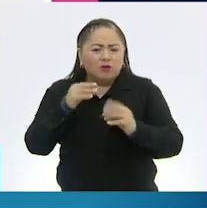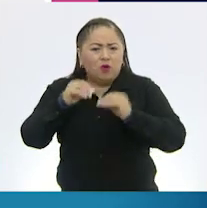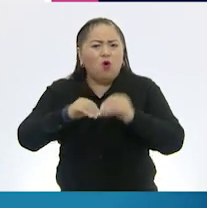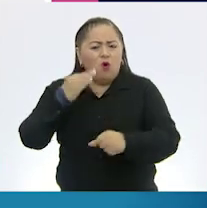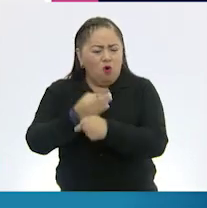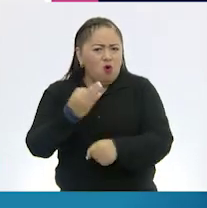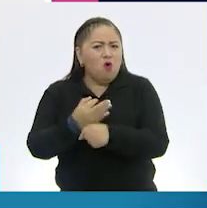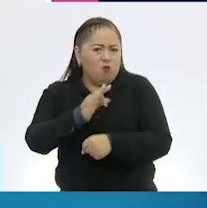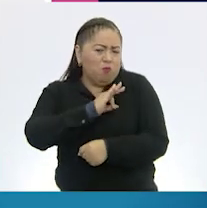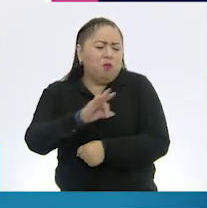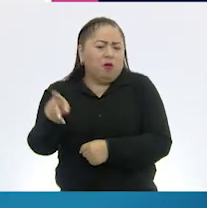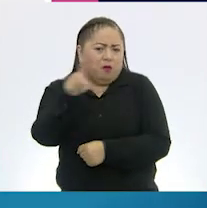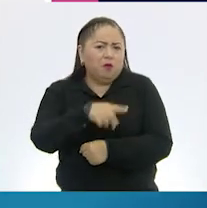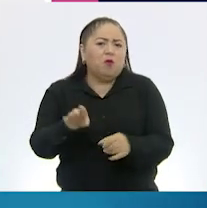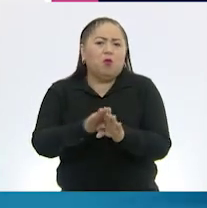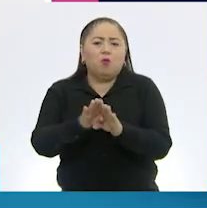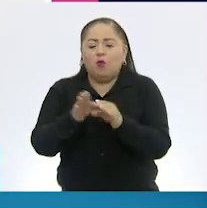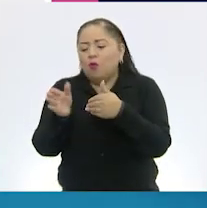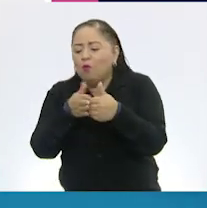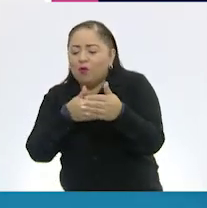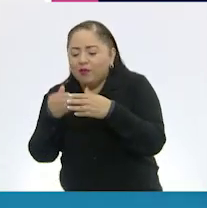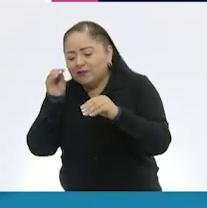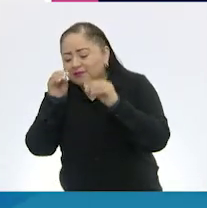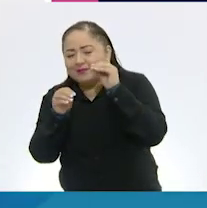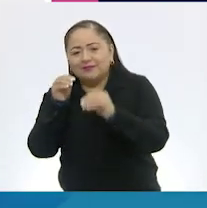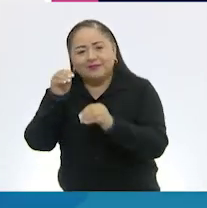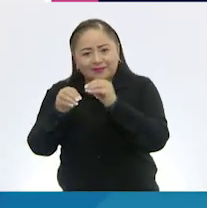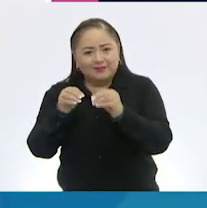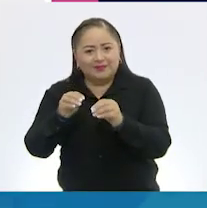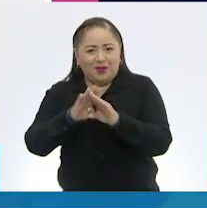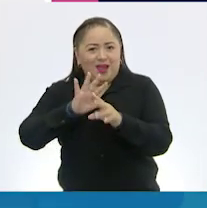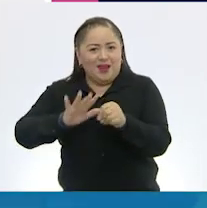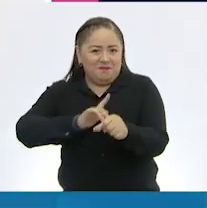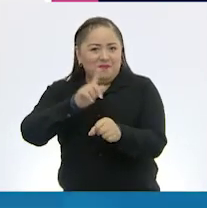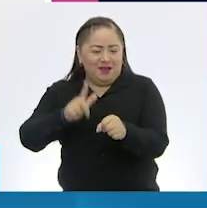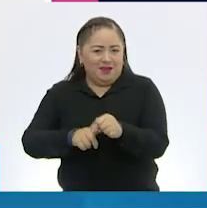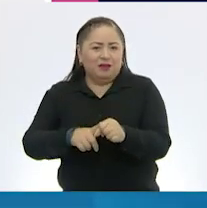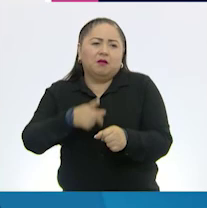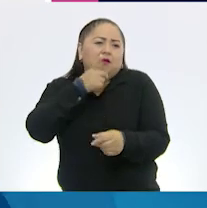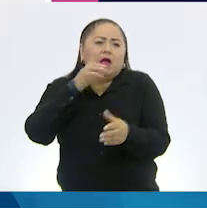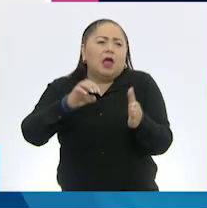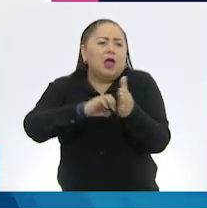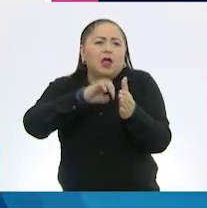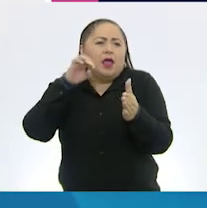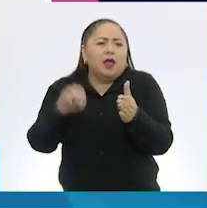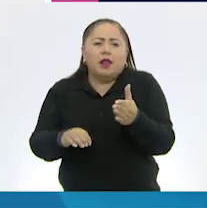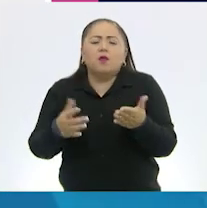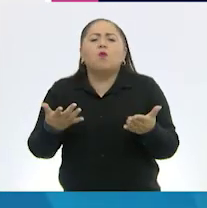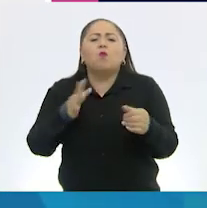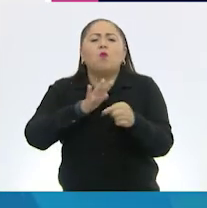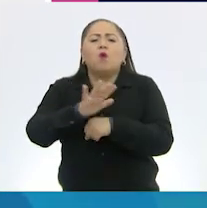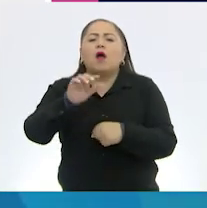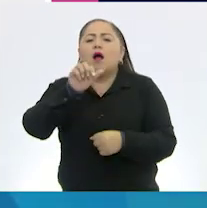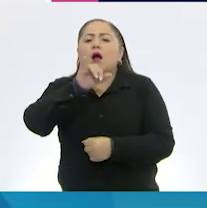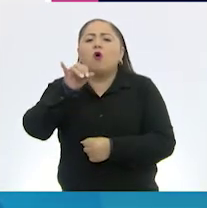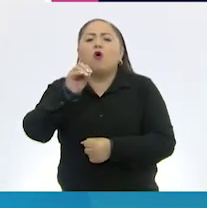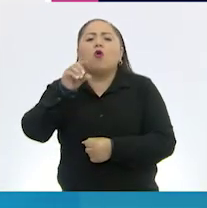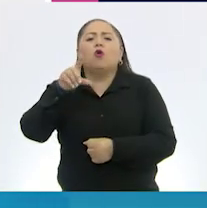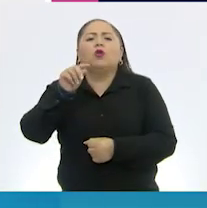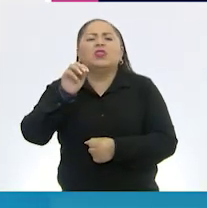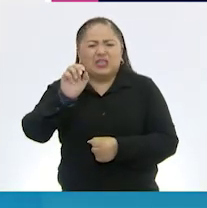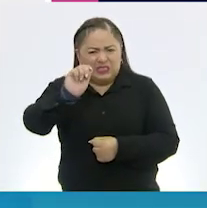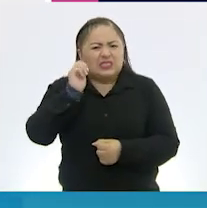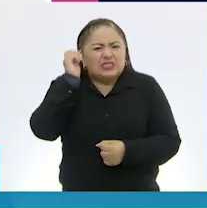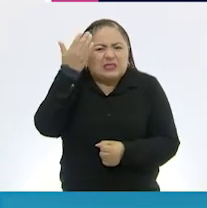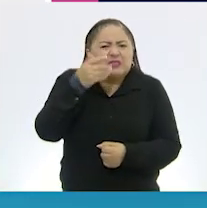hoy podemos modelar una figura, por ejemplo, un animal, un ajolote. ¿Saben lo que